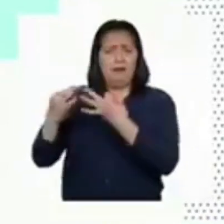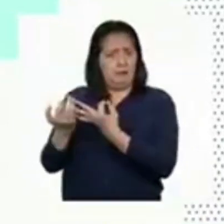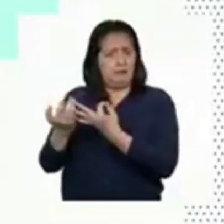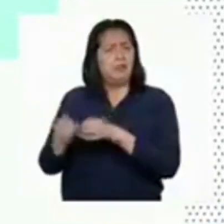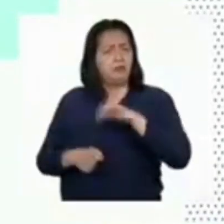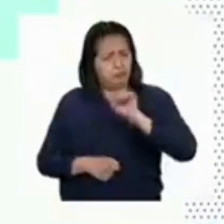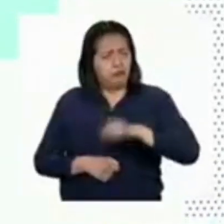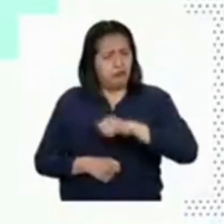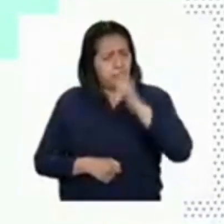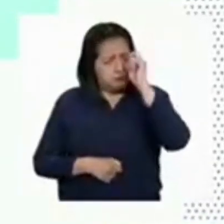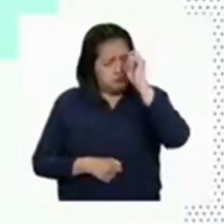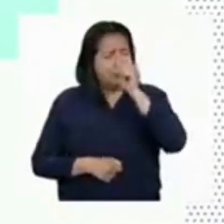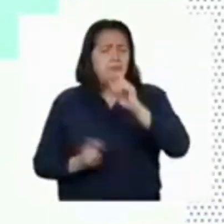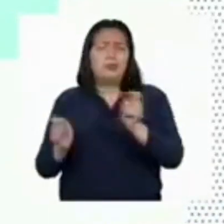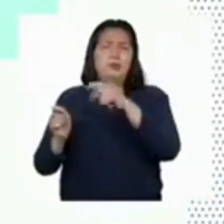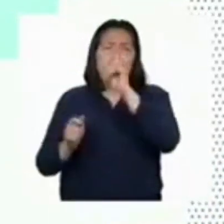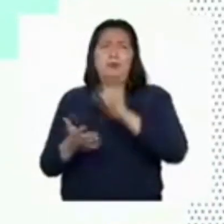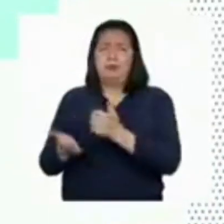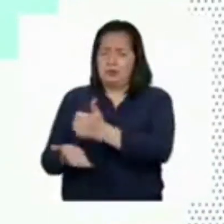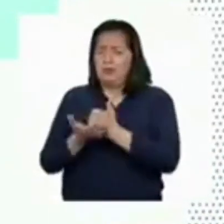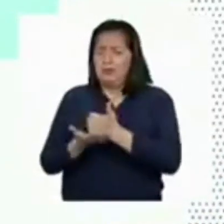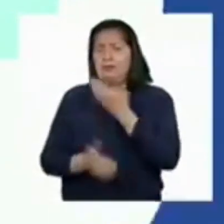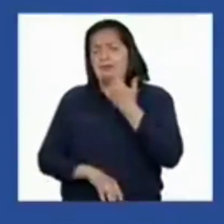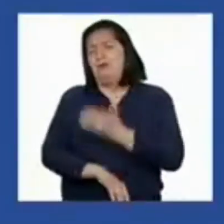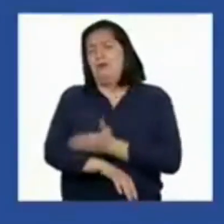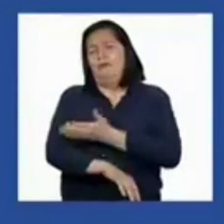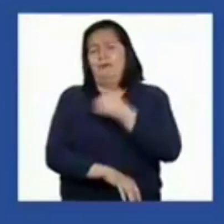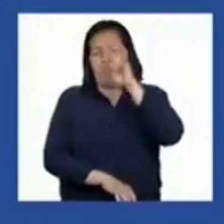nuestro país. Pero sobre todo, nos ayudará para ser mejores